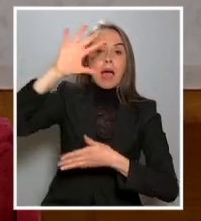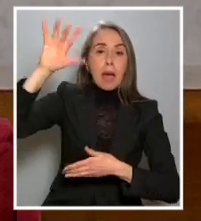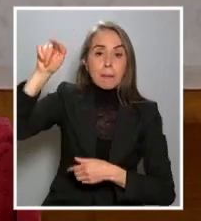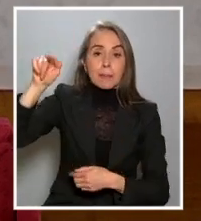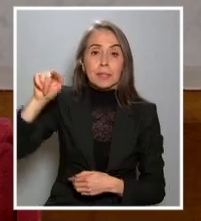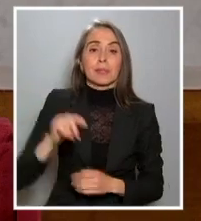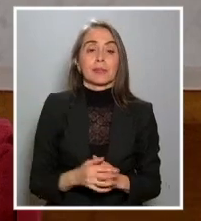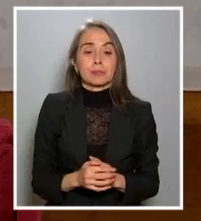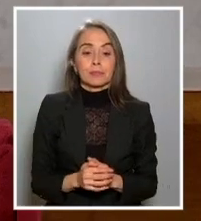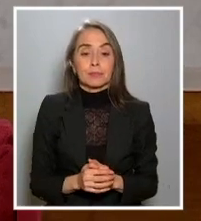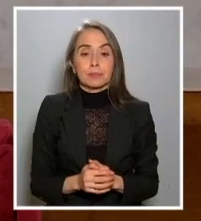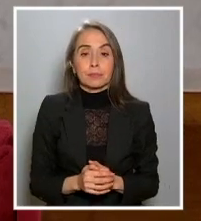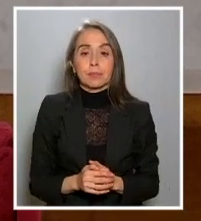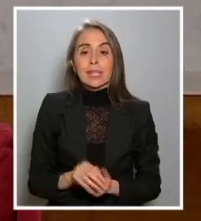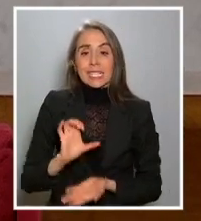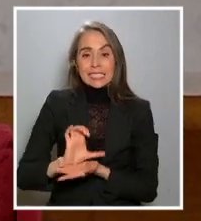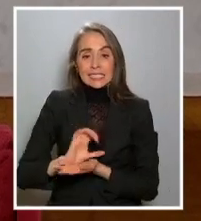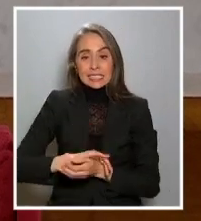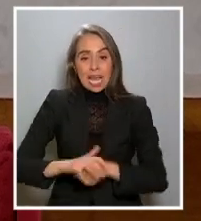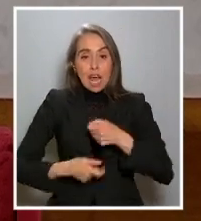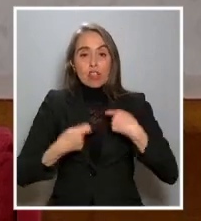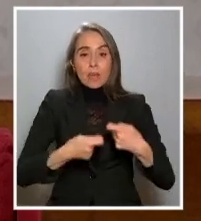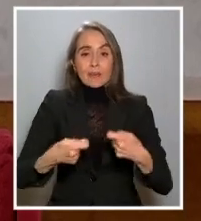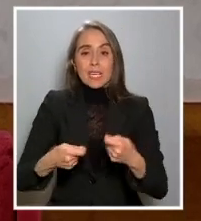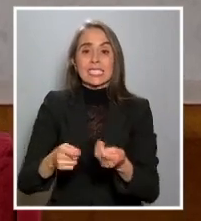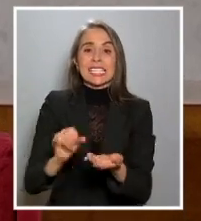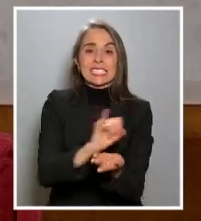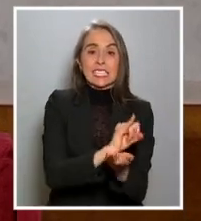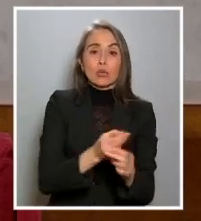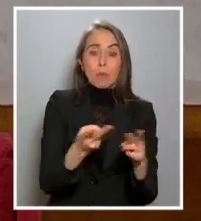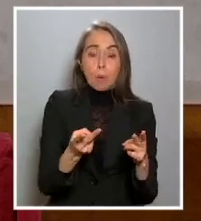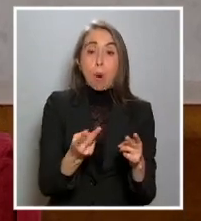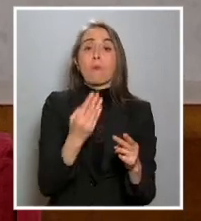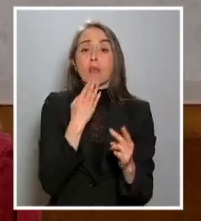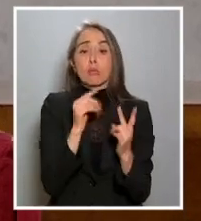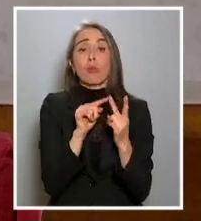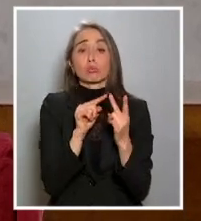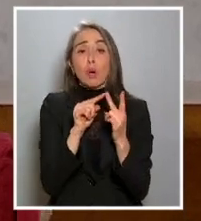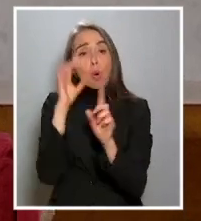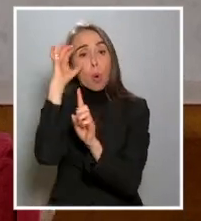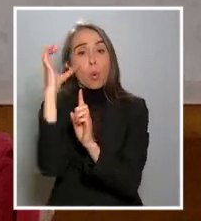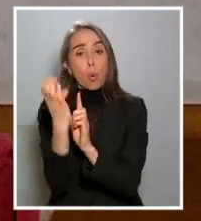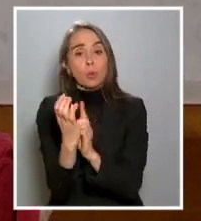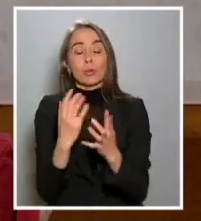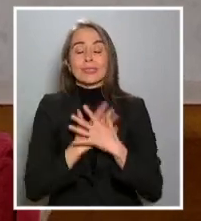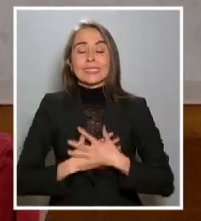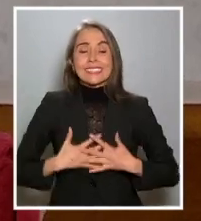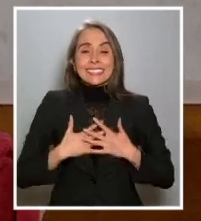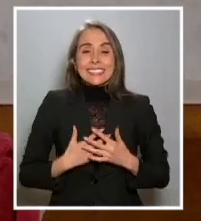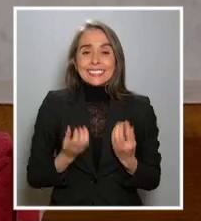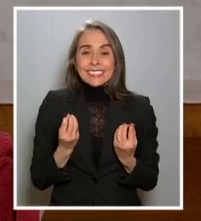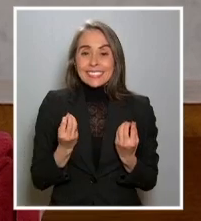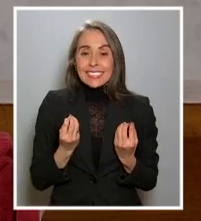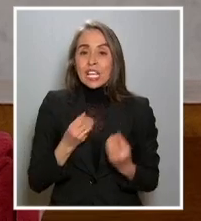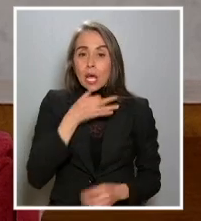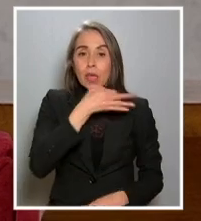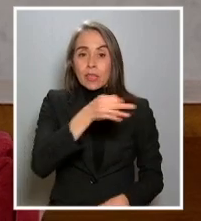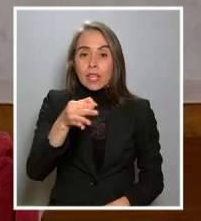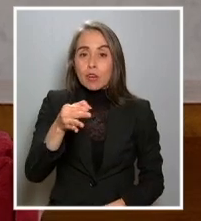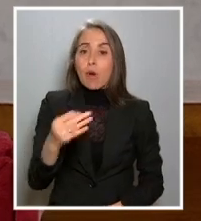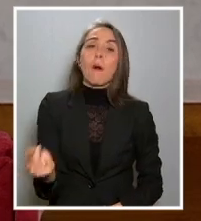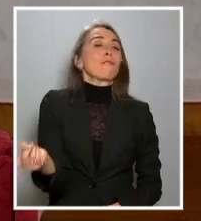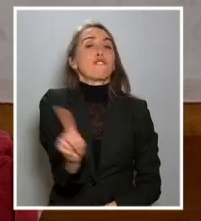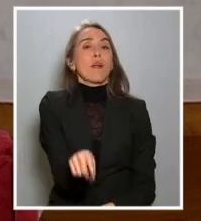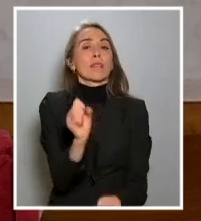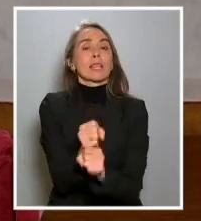La inversión en infraestructura pública también aborda la cultura. Con gran satisfacción, anuncio que hemos retomado